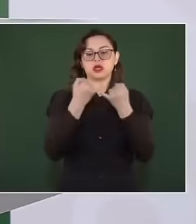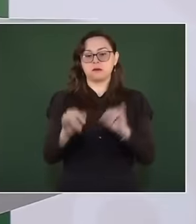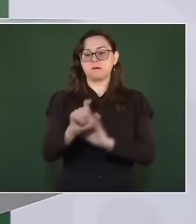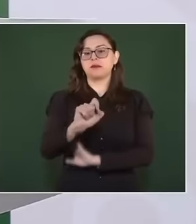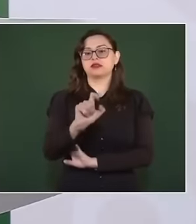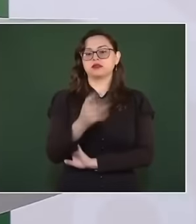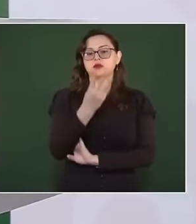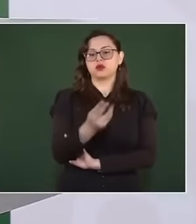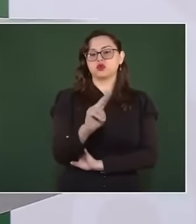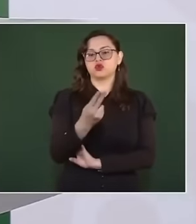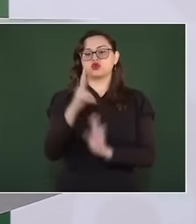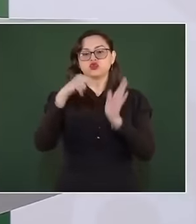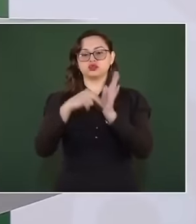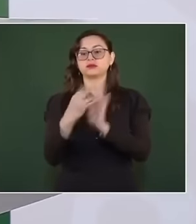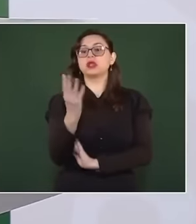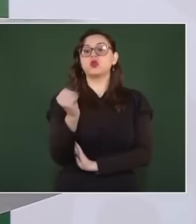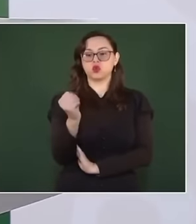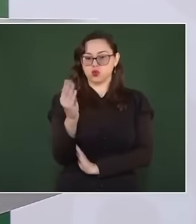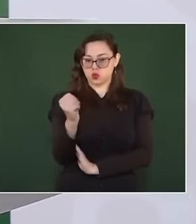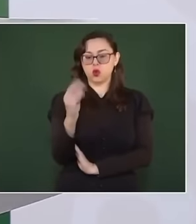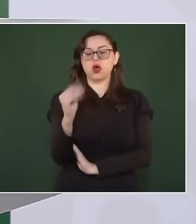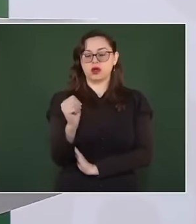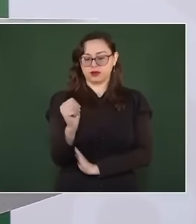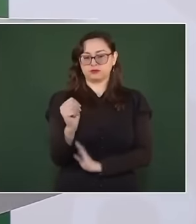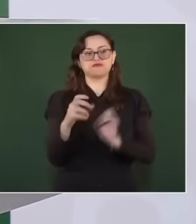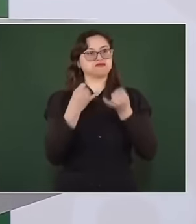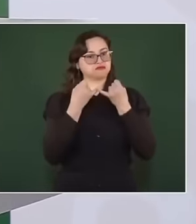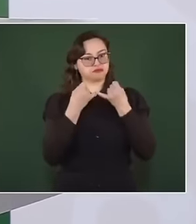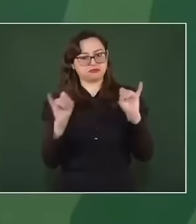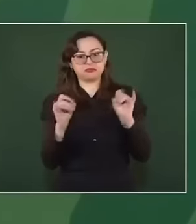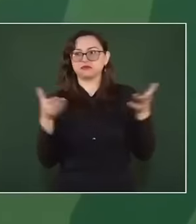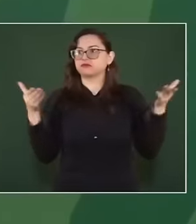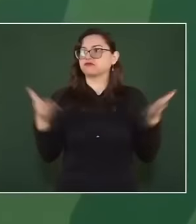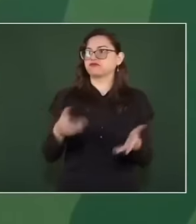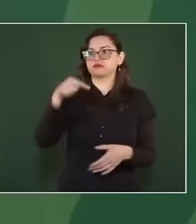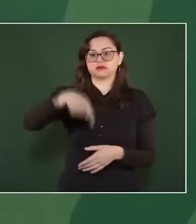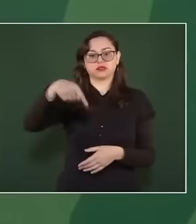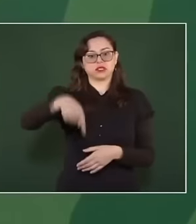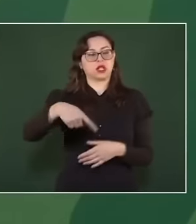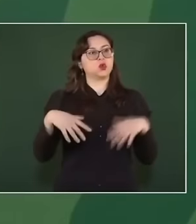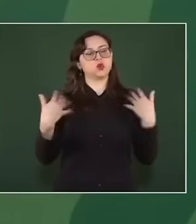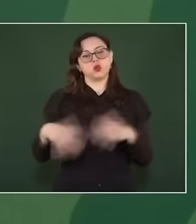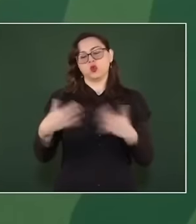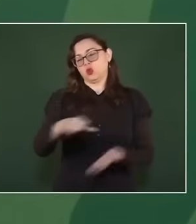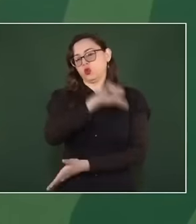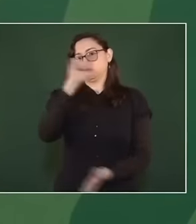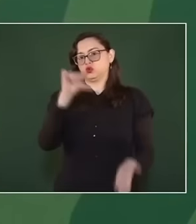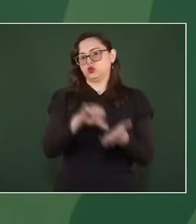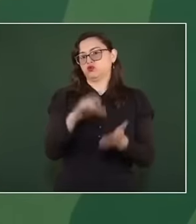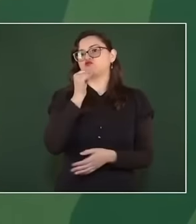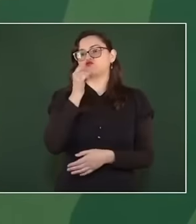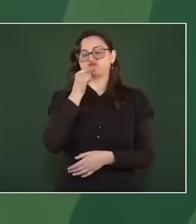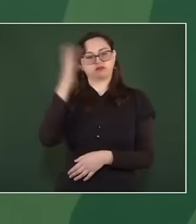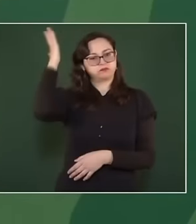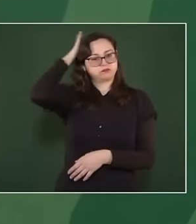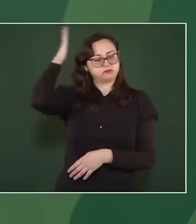24 de noviembre de 2009 fue presentado como el centro de inteligencia de la Policía